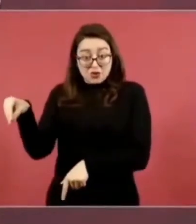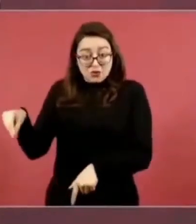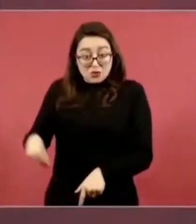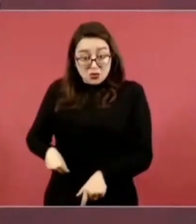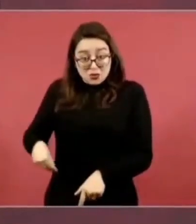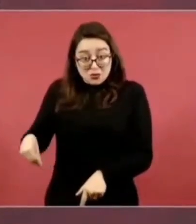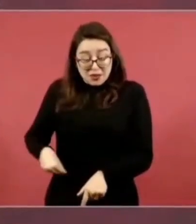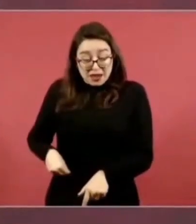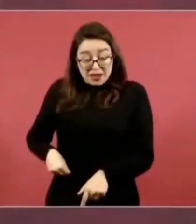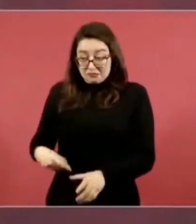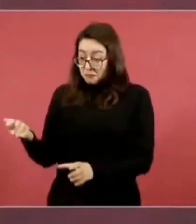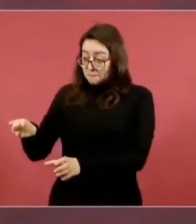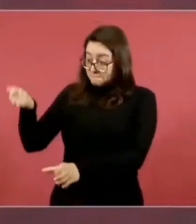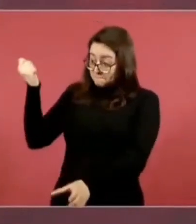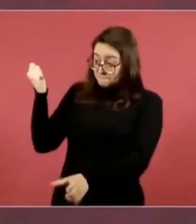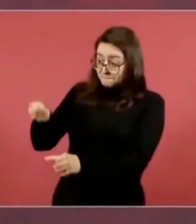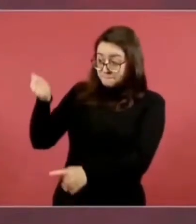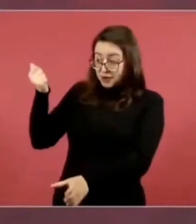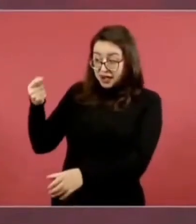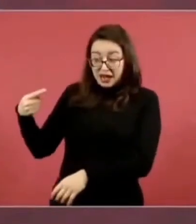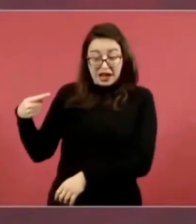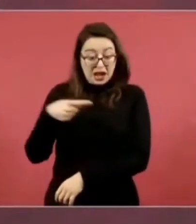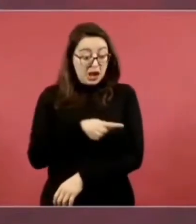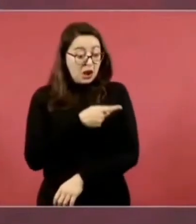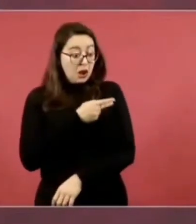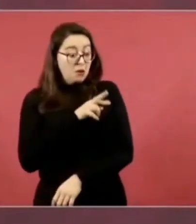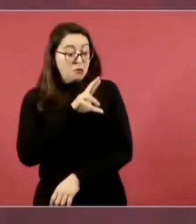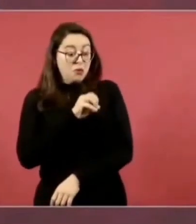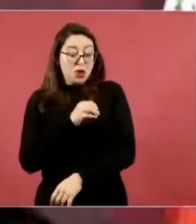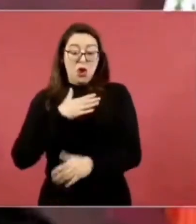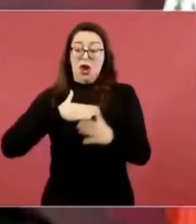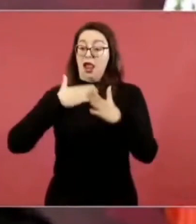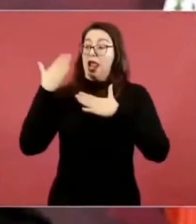sentencia que celebraron.